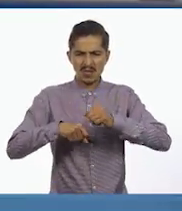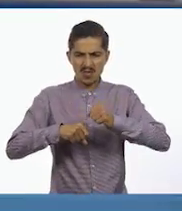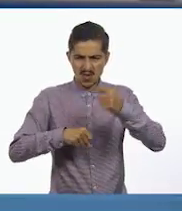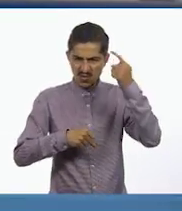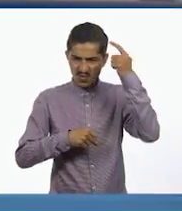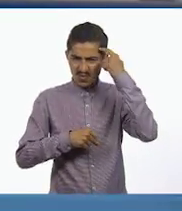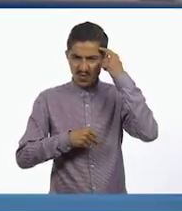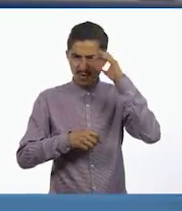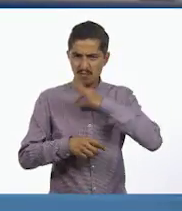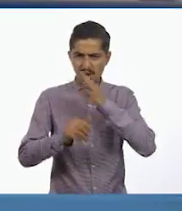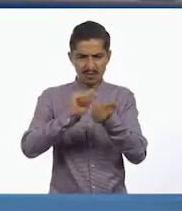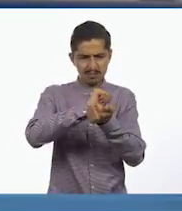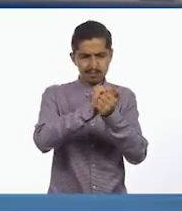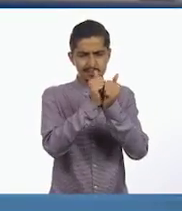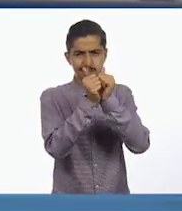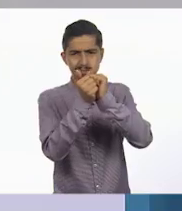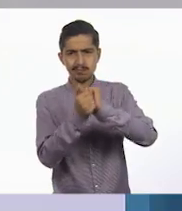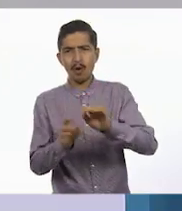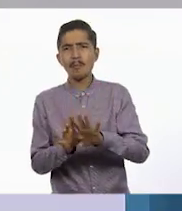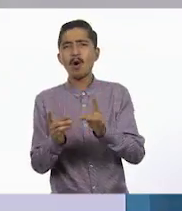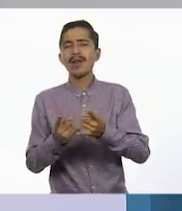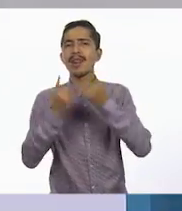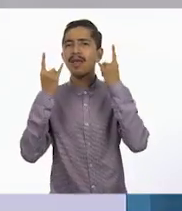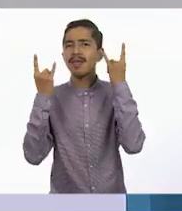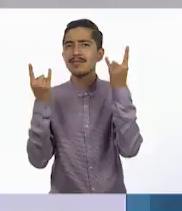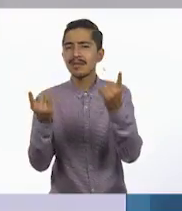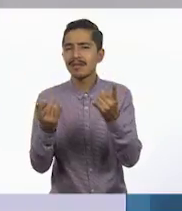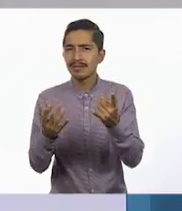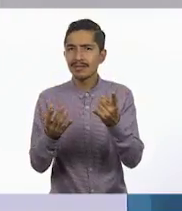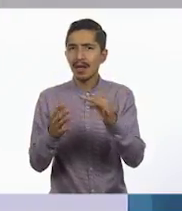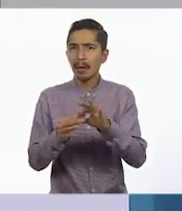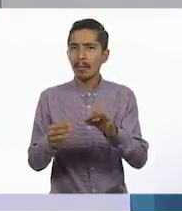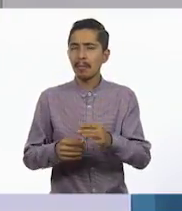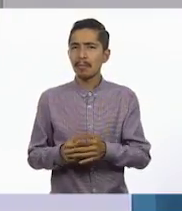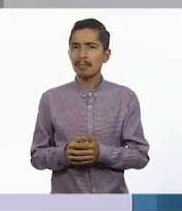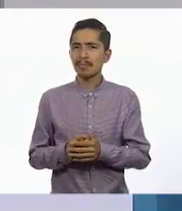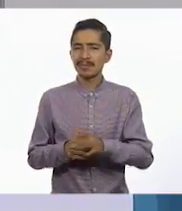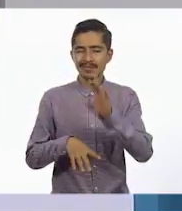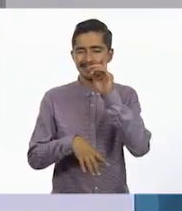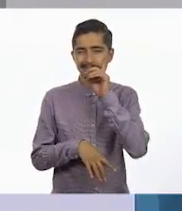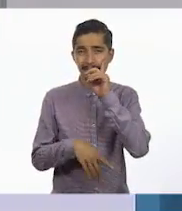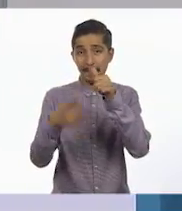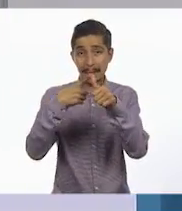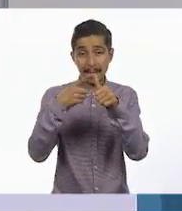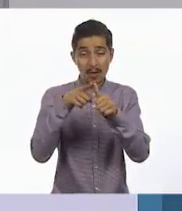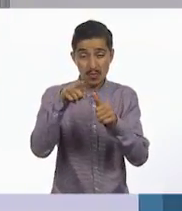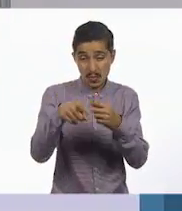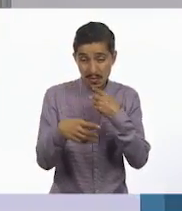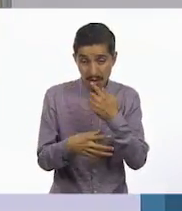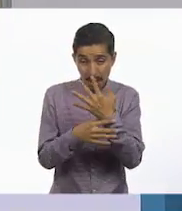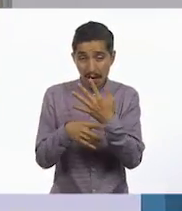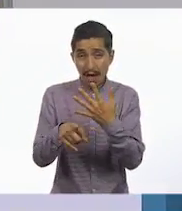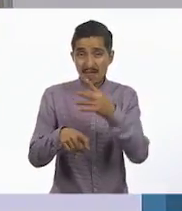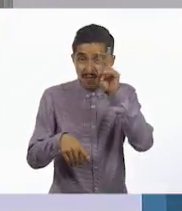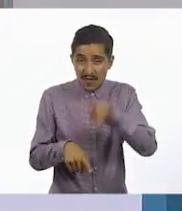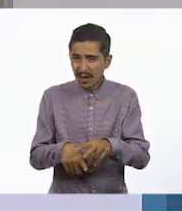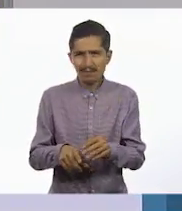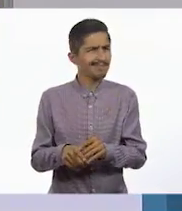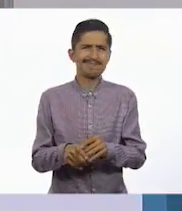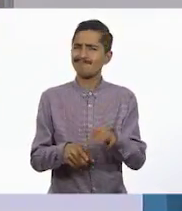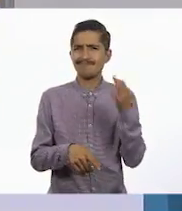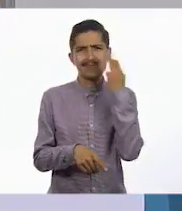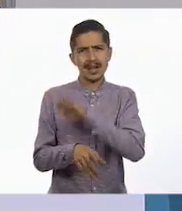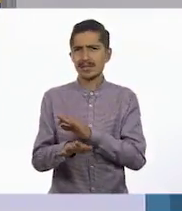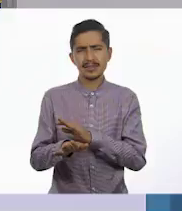puede convertir en leyenda? A ver, va. Primero, porque lo que estás diciendo no es verdad. La verdad es que no